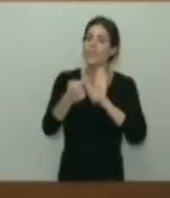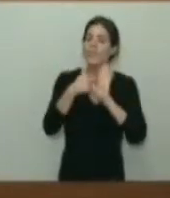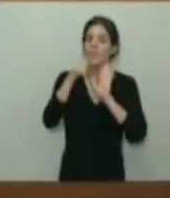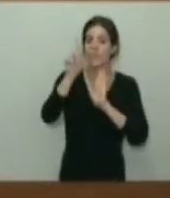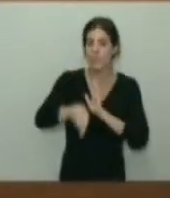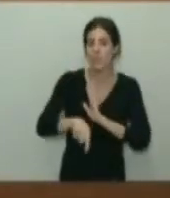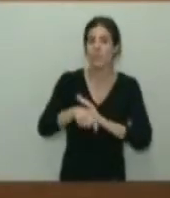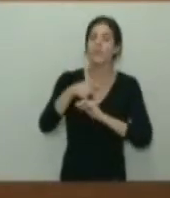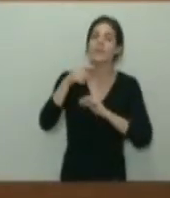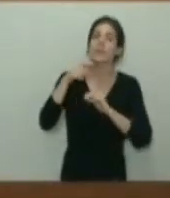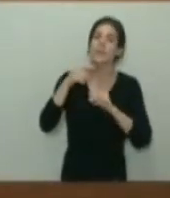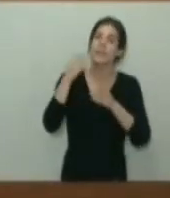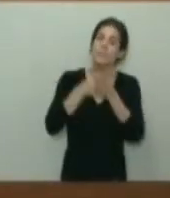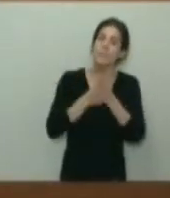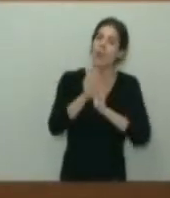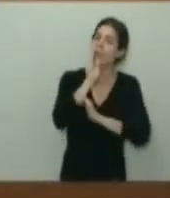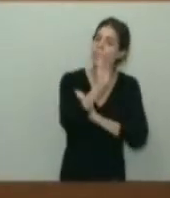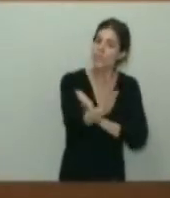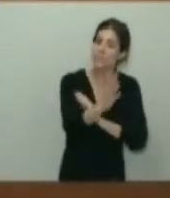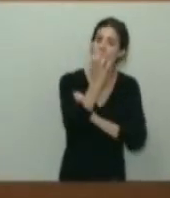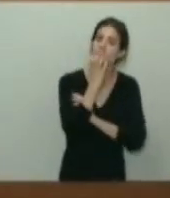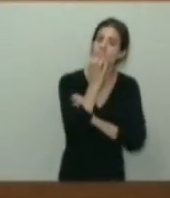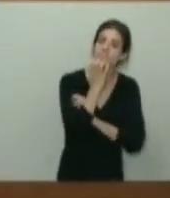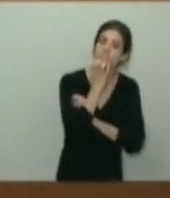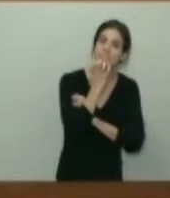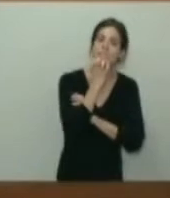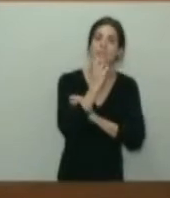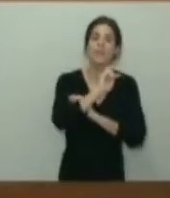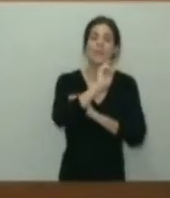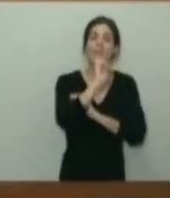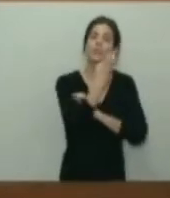empresas subcontratistas en caso de mora del contratista principal.